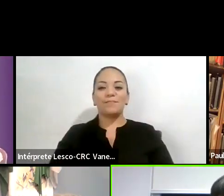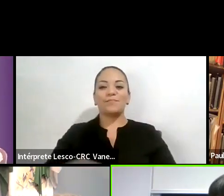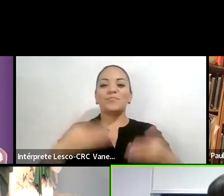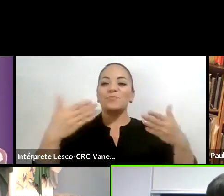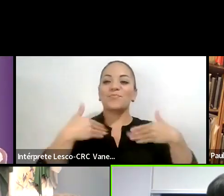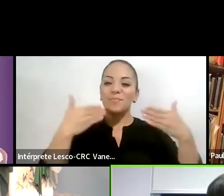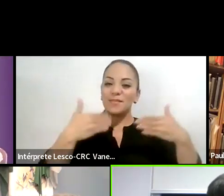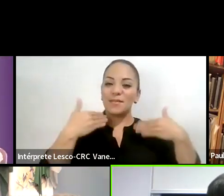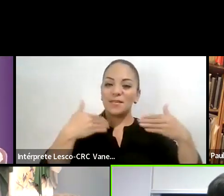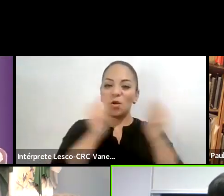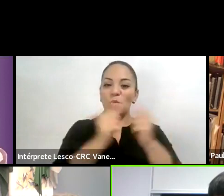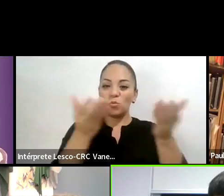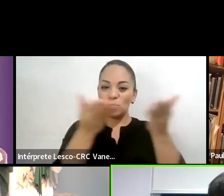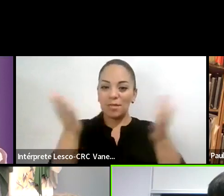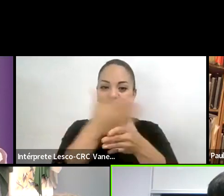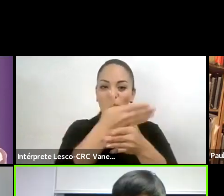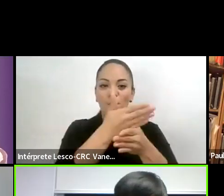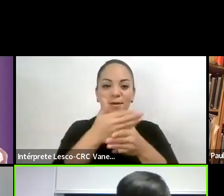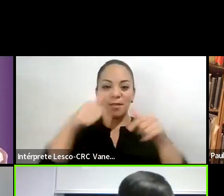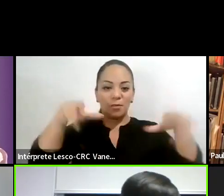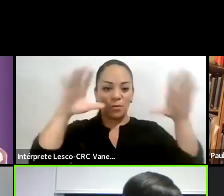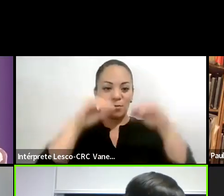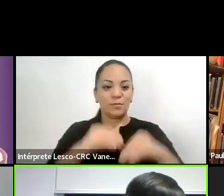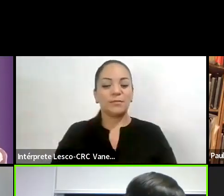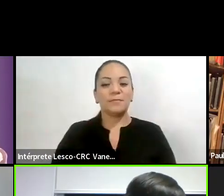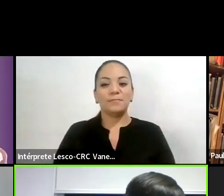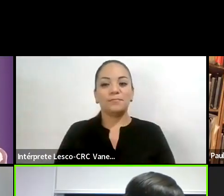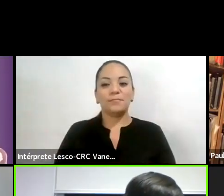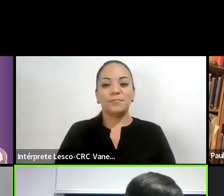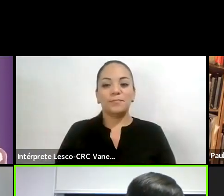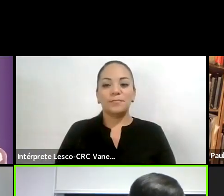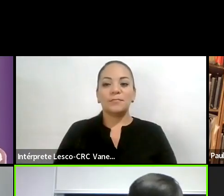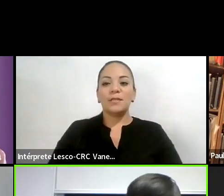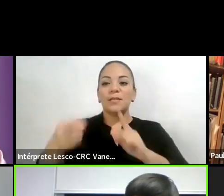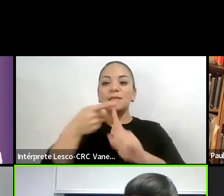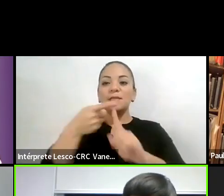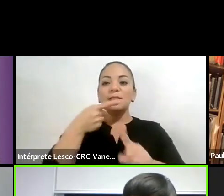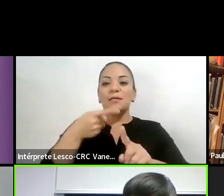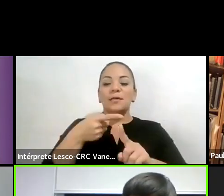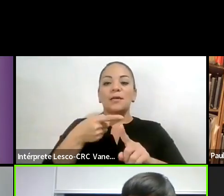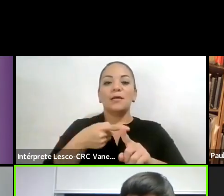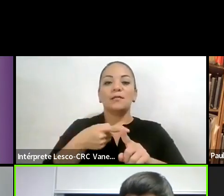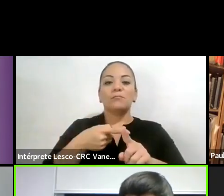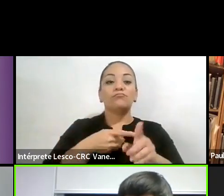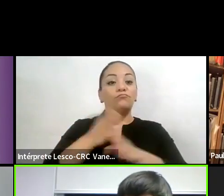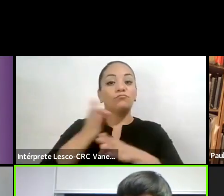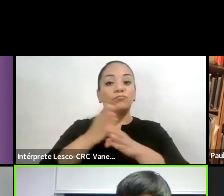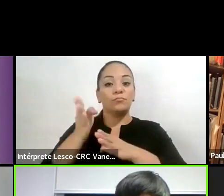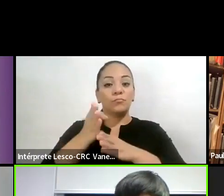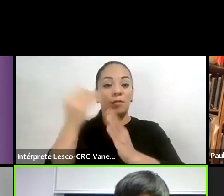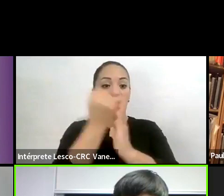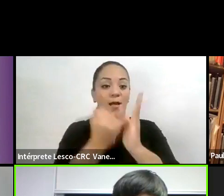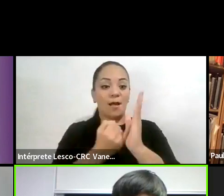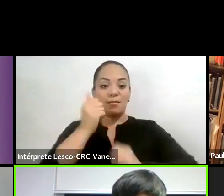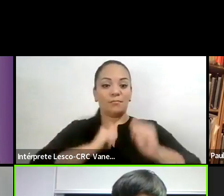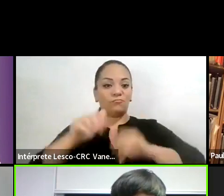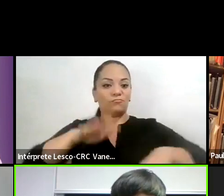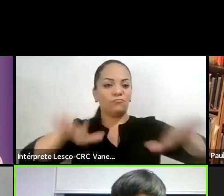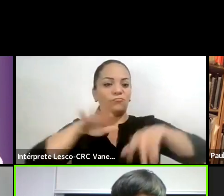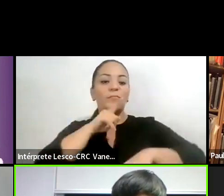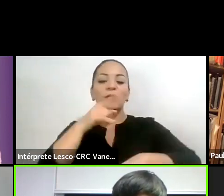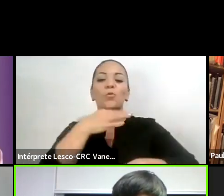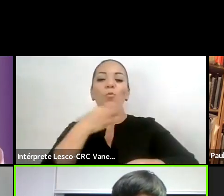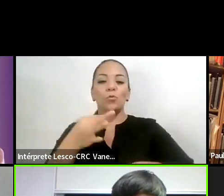alegría estar hoy aquí compartiendo con ustedes. Desde la Escuela de Arte Escénico, realmente es un gusto ser parte de esta